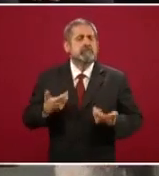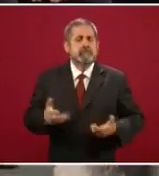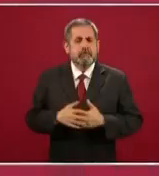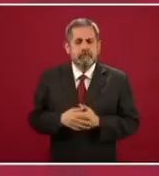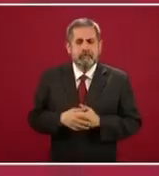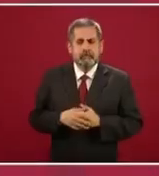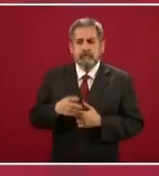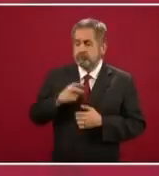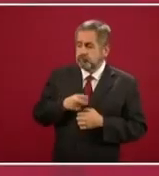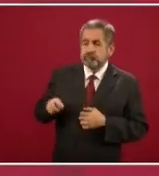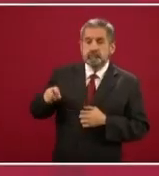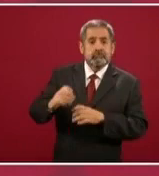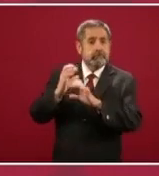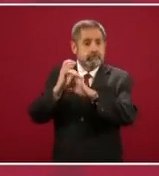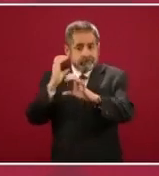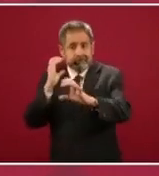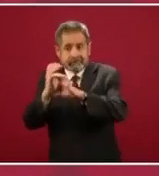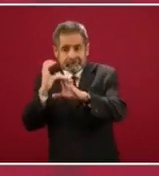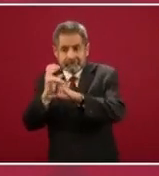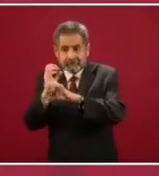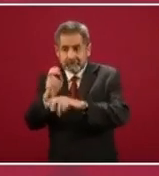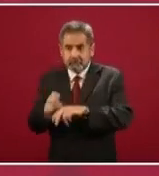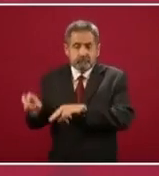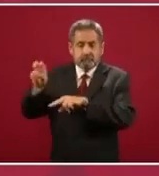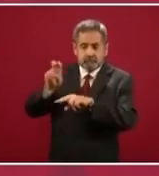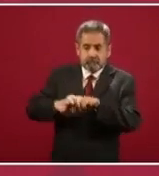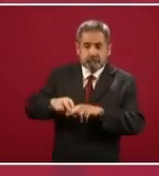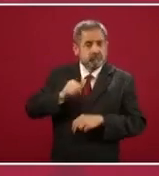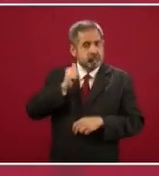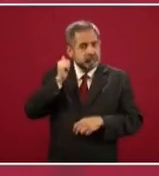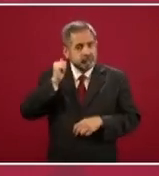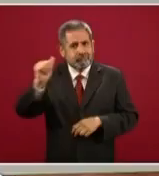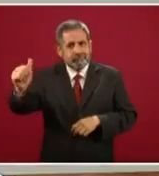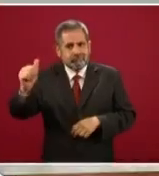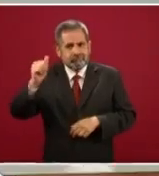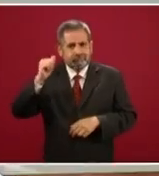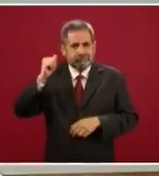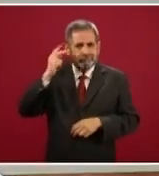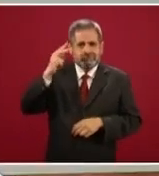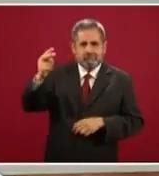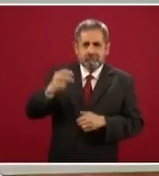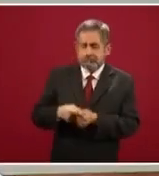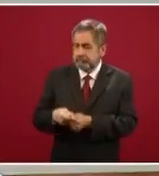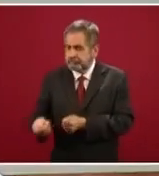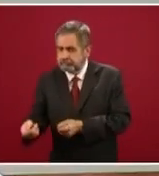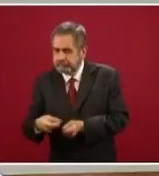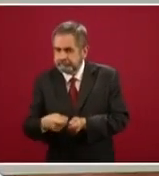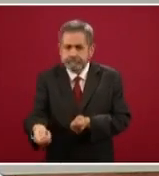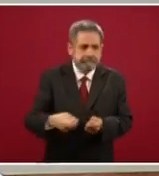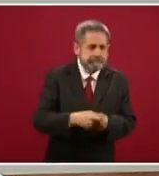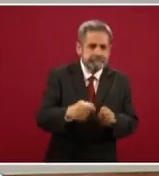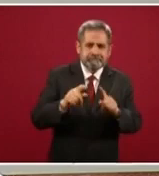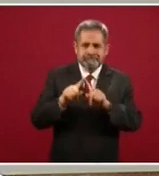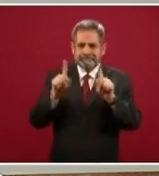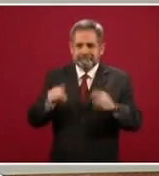me subía yo a los camiones urbanos con mis volantes,